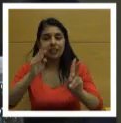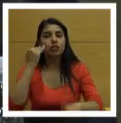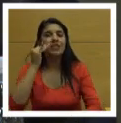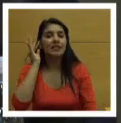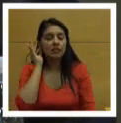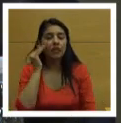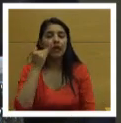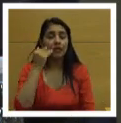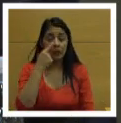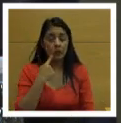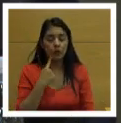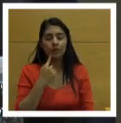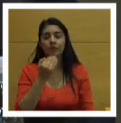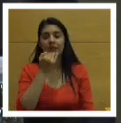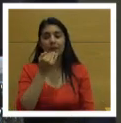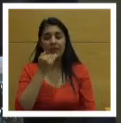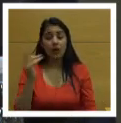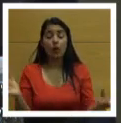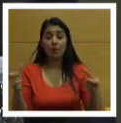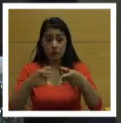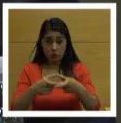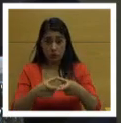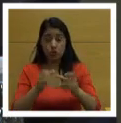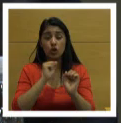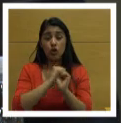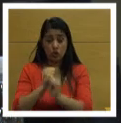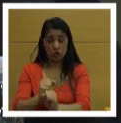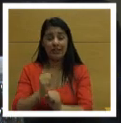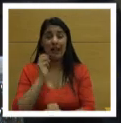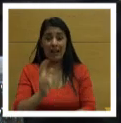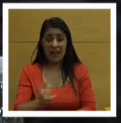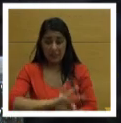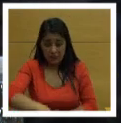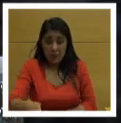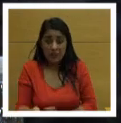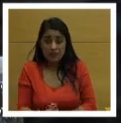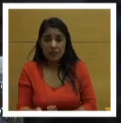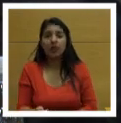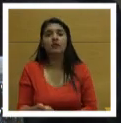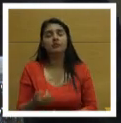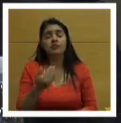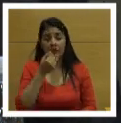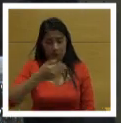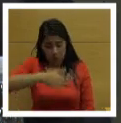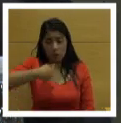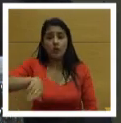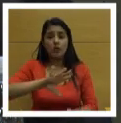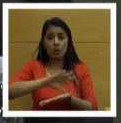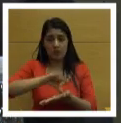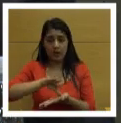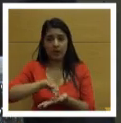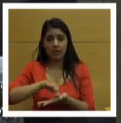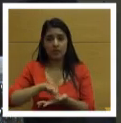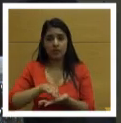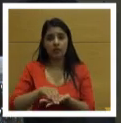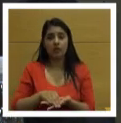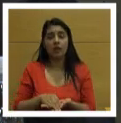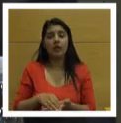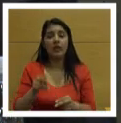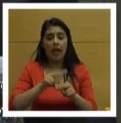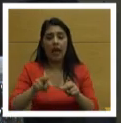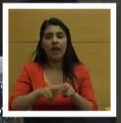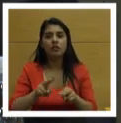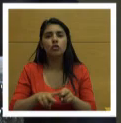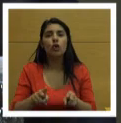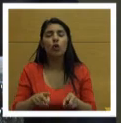degradantes, la Convención contra la Delincuencia Organizada Transnacional. También nuestro país es asignatario de los documentos emanados de la